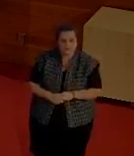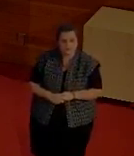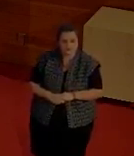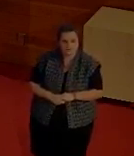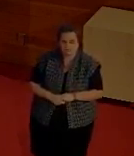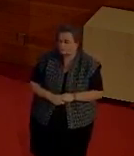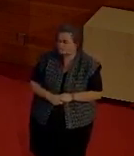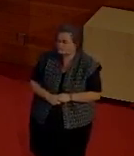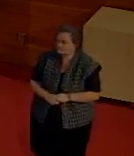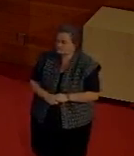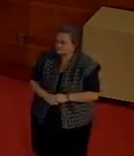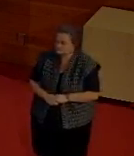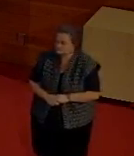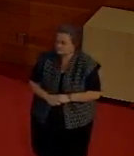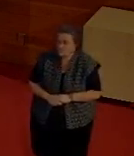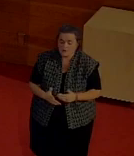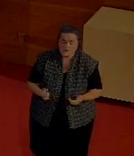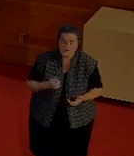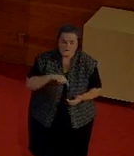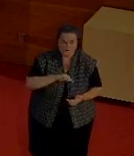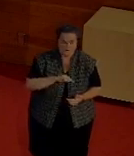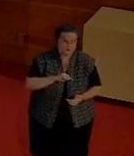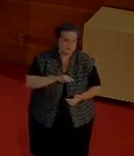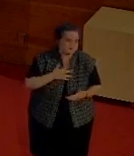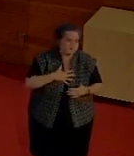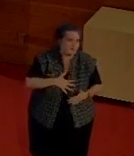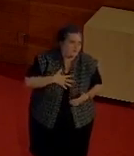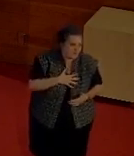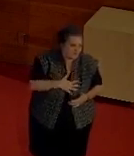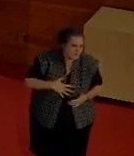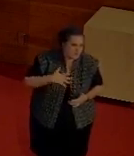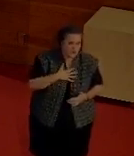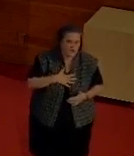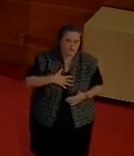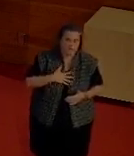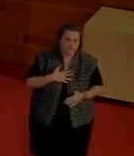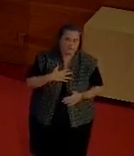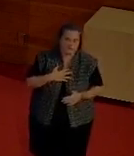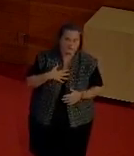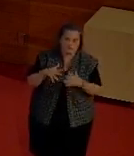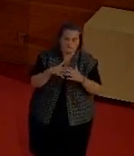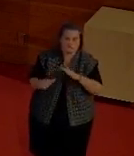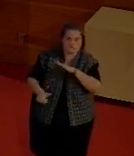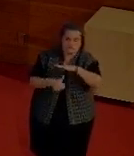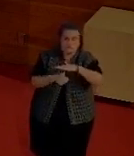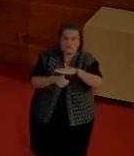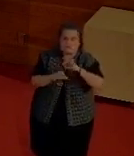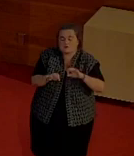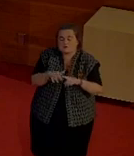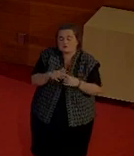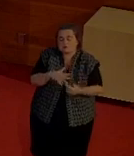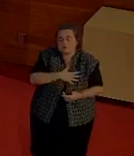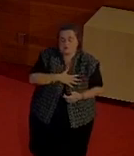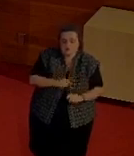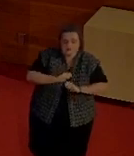est Será porque nos hemos acomodado ya la forma subordinación que nos impone Estados Unidos pero me ocurre con